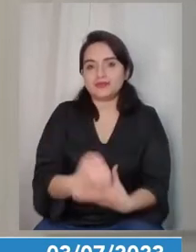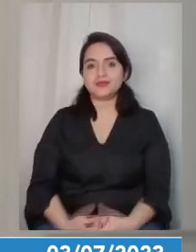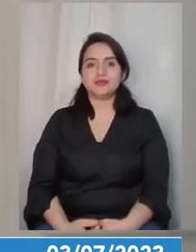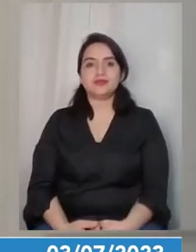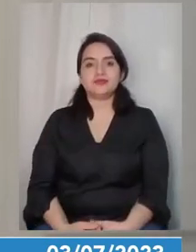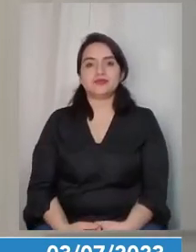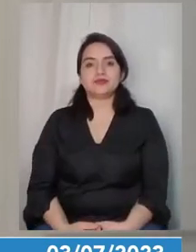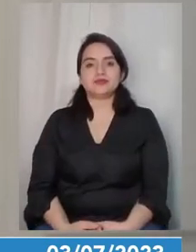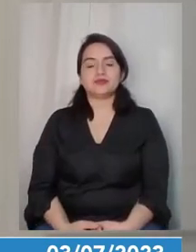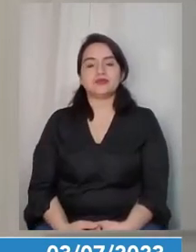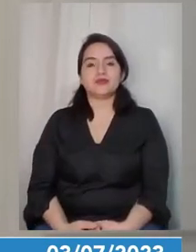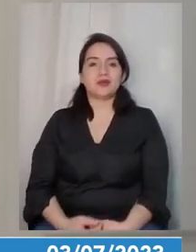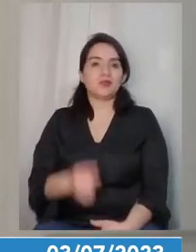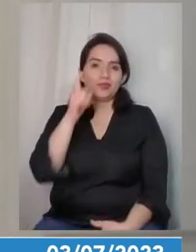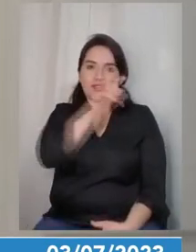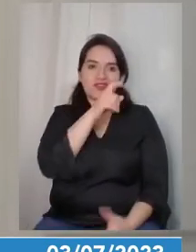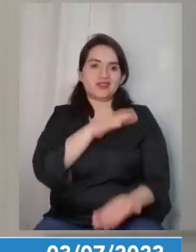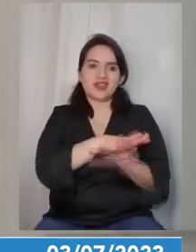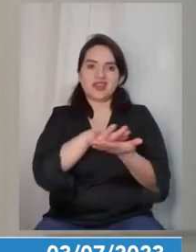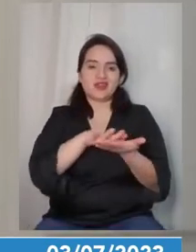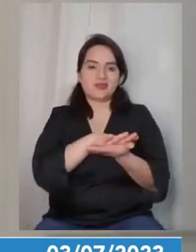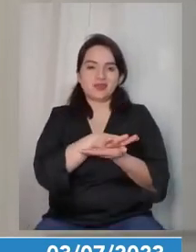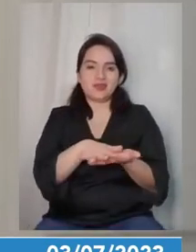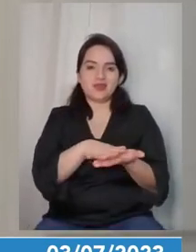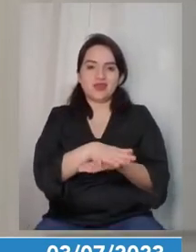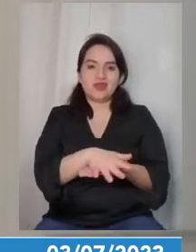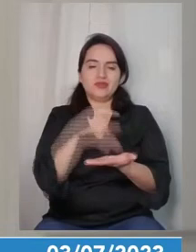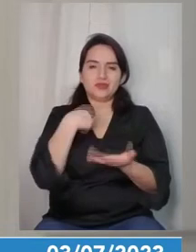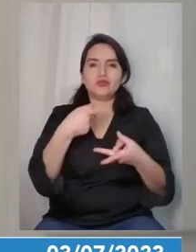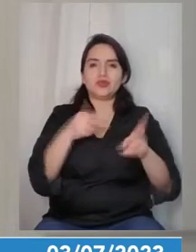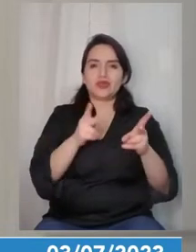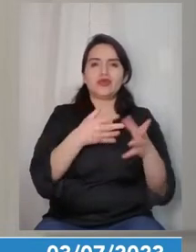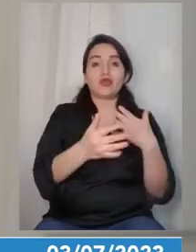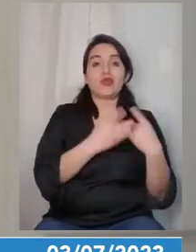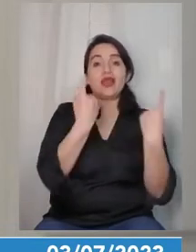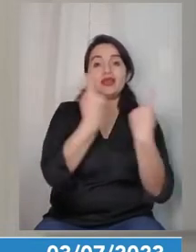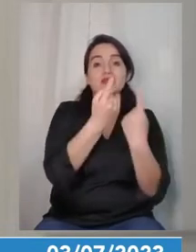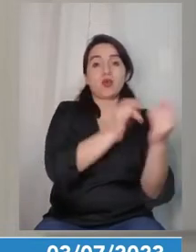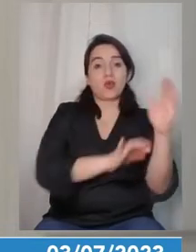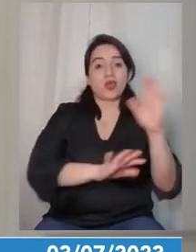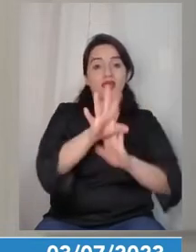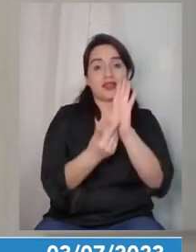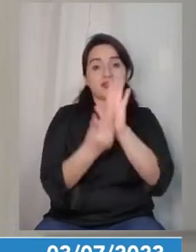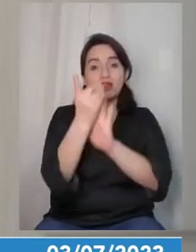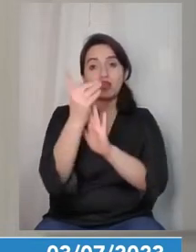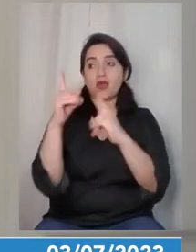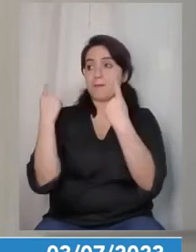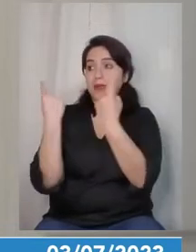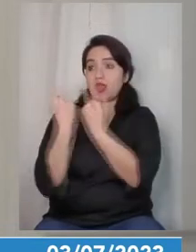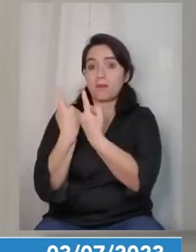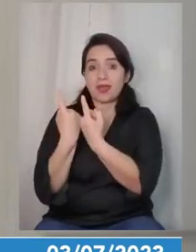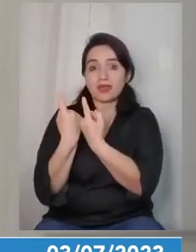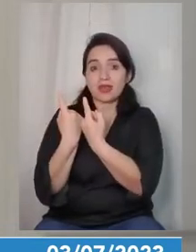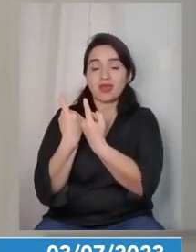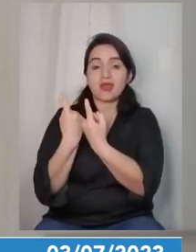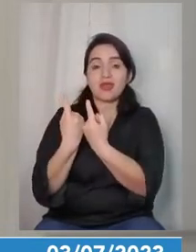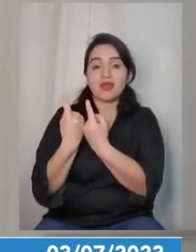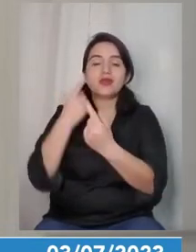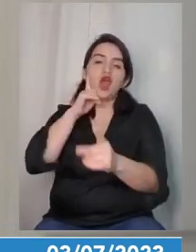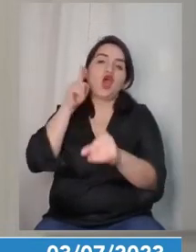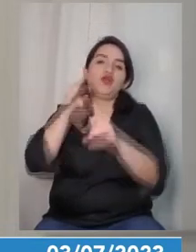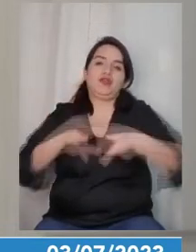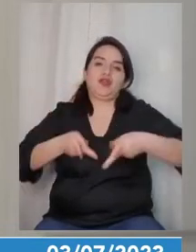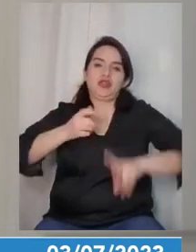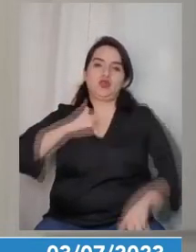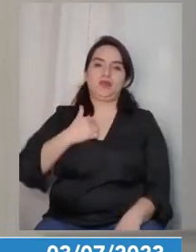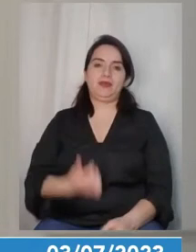pueda juntar sostenibilidad, desarrollo y medio ambiente, ¿no es cierto?, para la realización de los derechos.